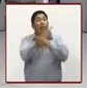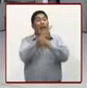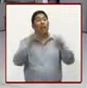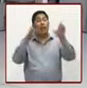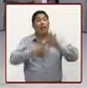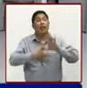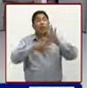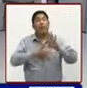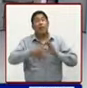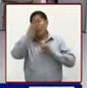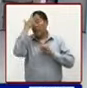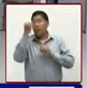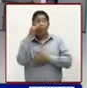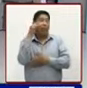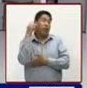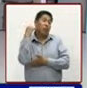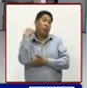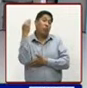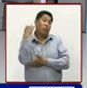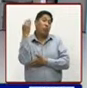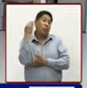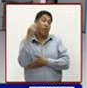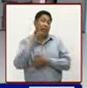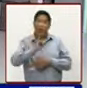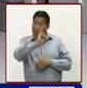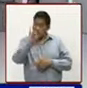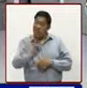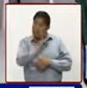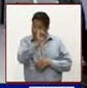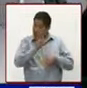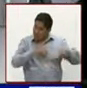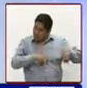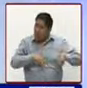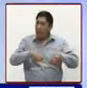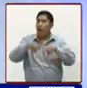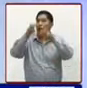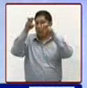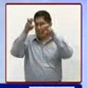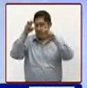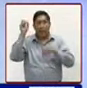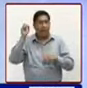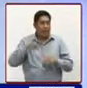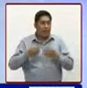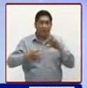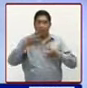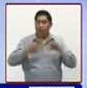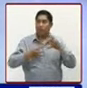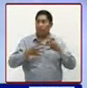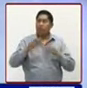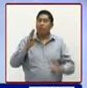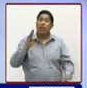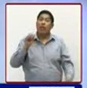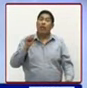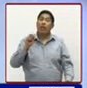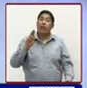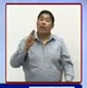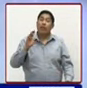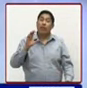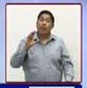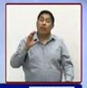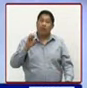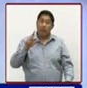de América, porque también Bolívar estará jugando este miércoles en condición de visitante. Será ante el Barcelona